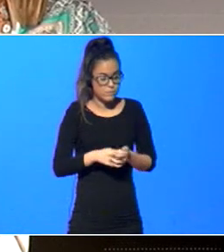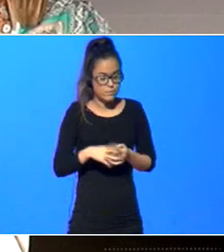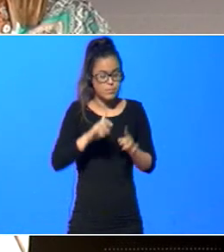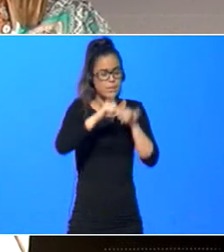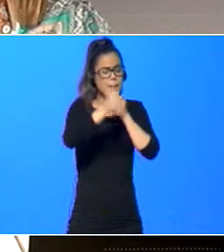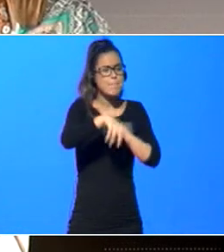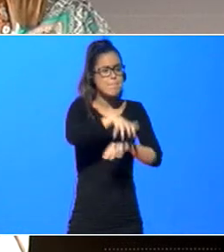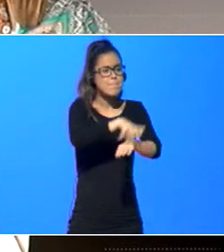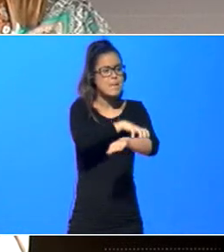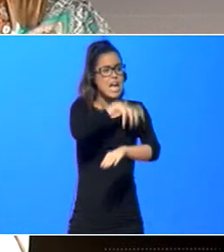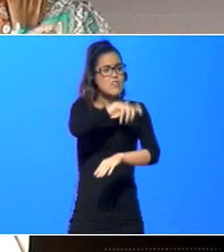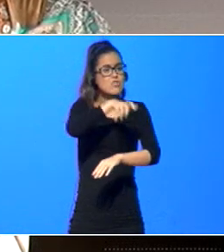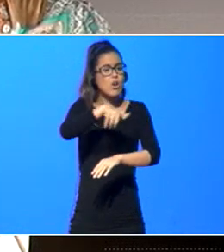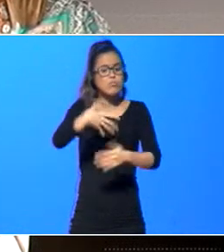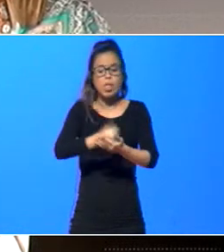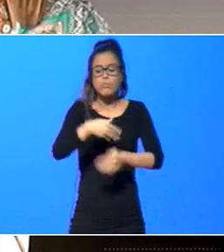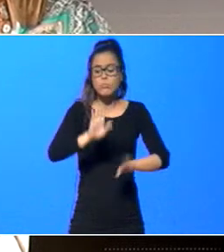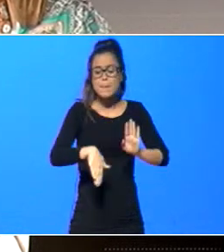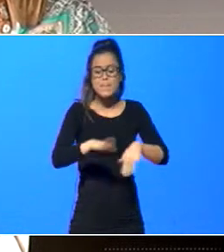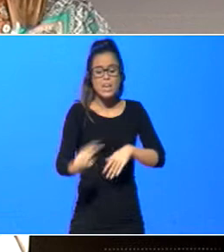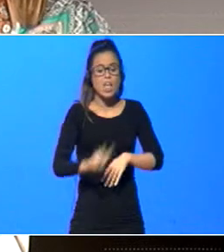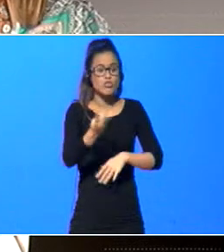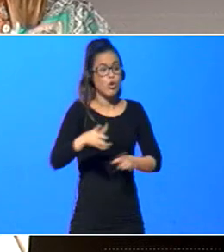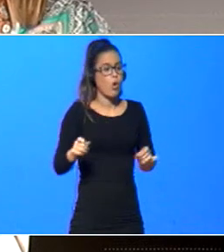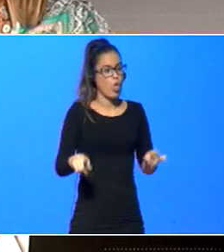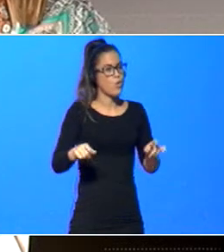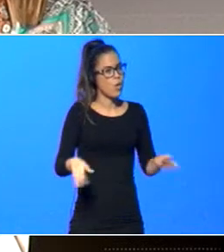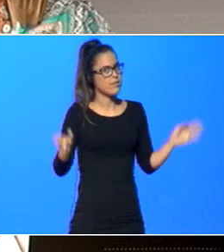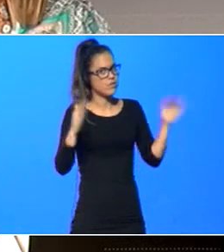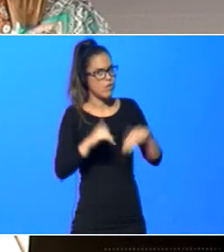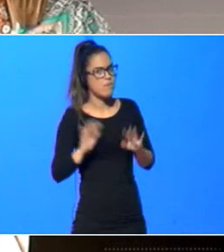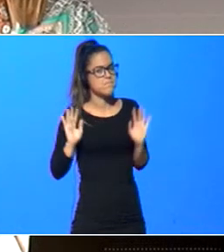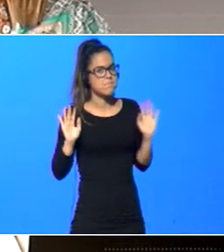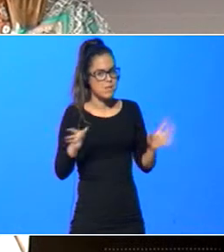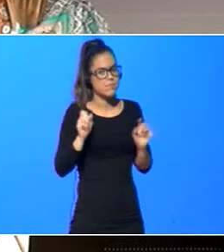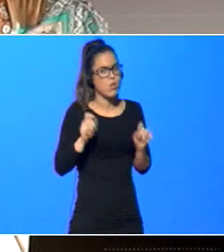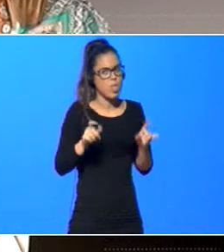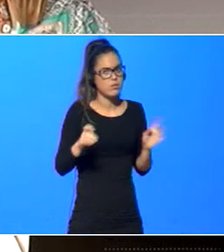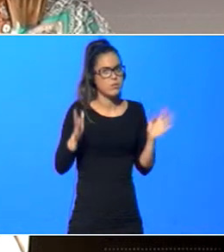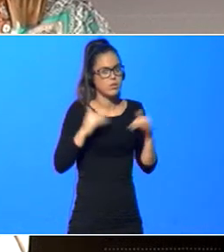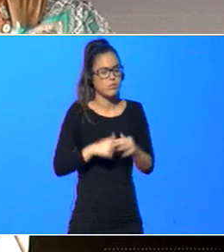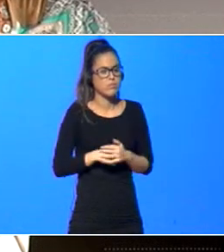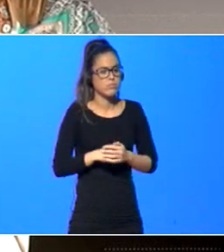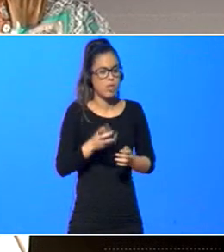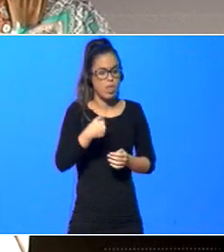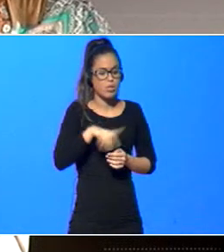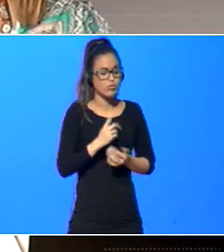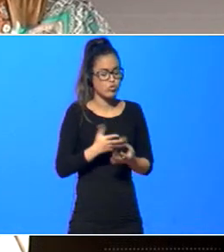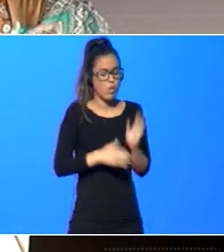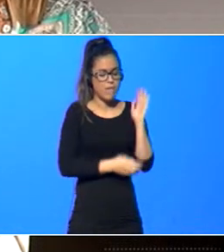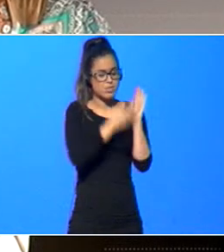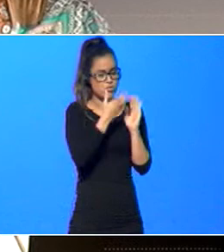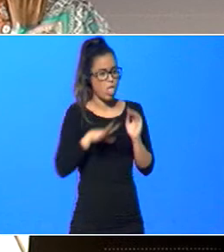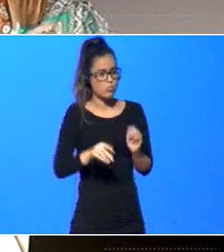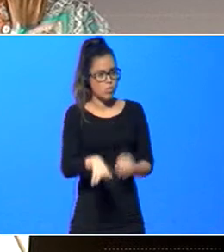de los que estamos aquí tenemos dos piernas, no tenemos ruedas, dijeron ayer. Bueno, no tenemos ruedas. ¿No usaremos nunca los ascensores o sí